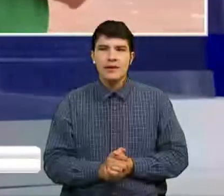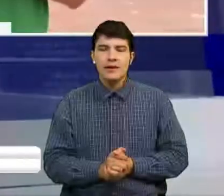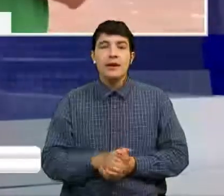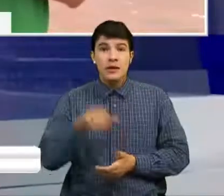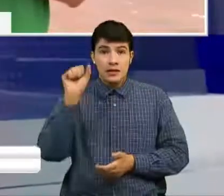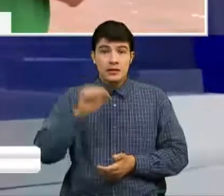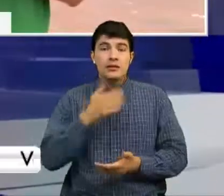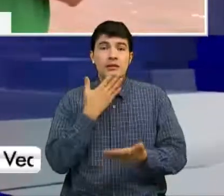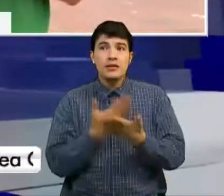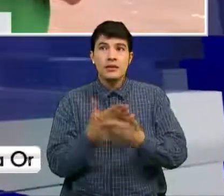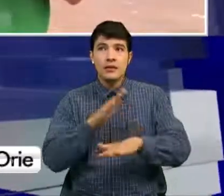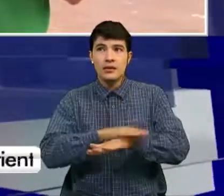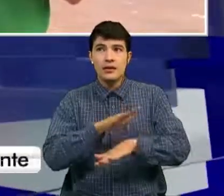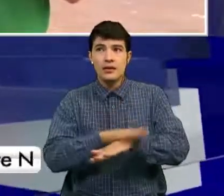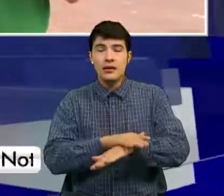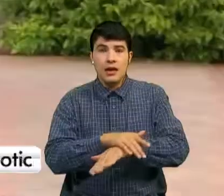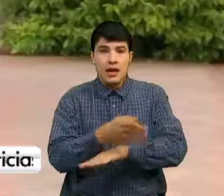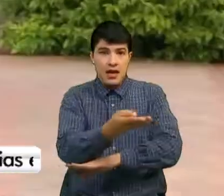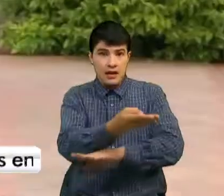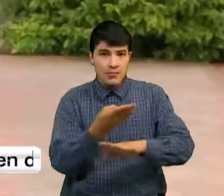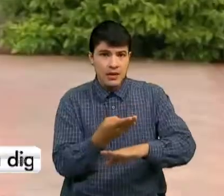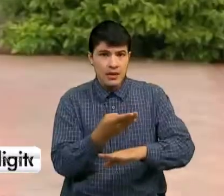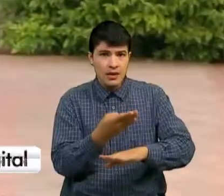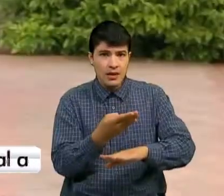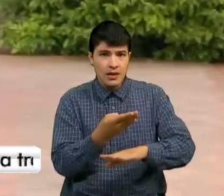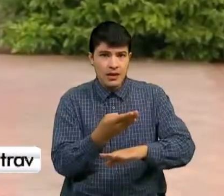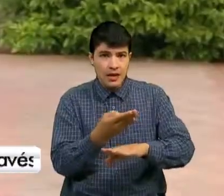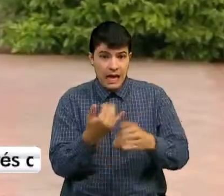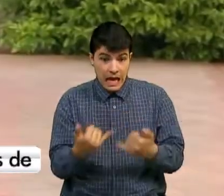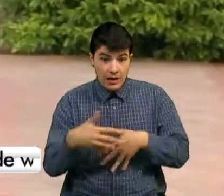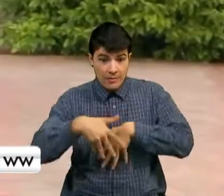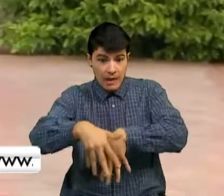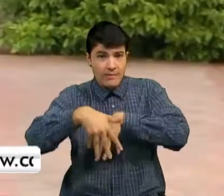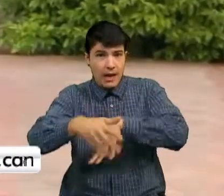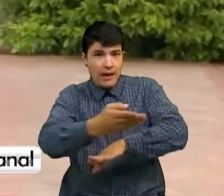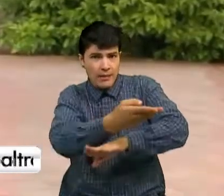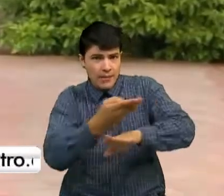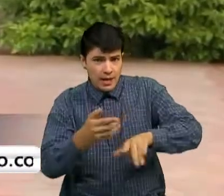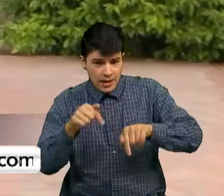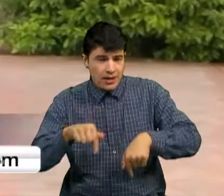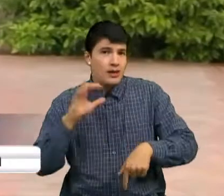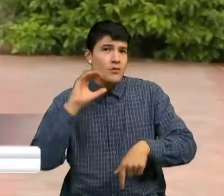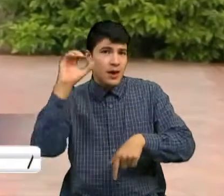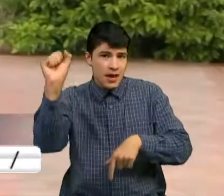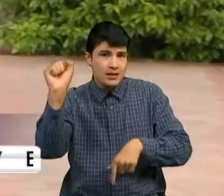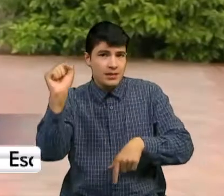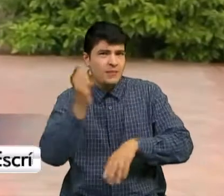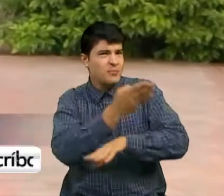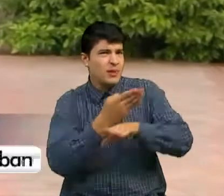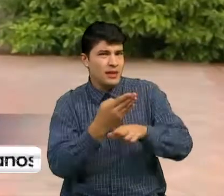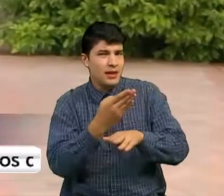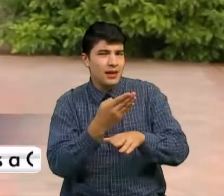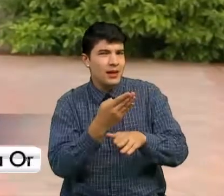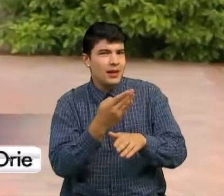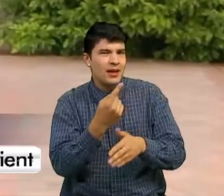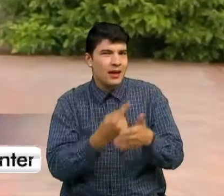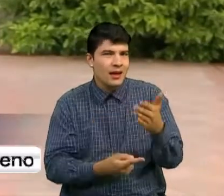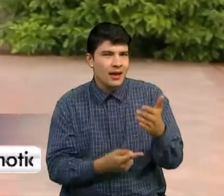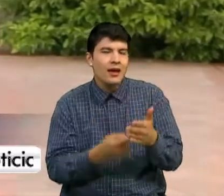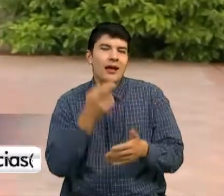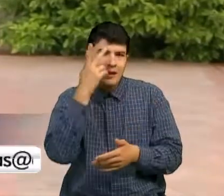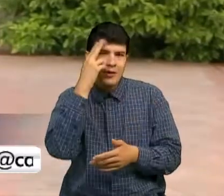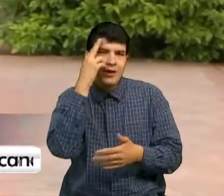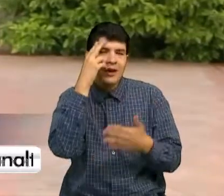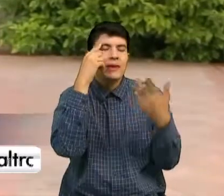Así es, muy buenas tardes. Pues el pedido que se realizó en esta marcha pacífica que se cumplió en el municipio de Ocaña obedecía, lógicamente,